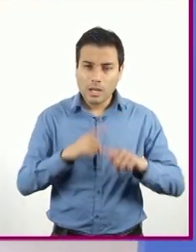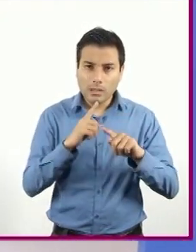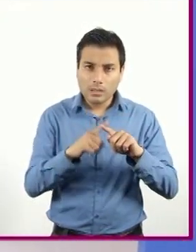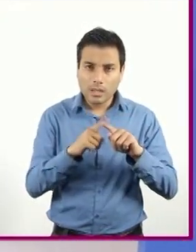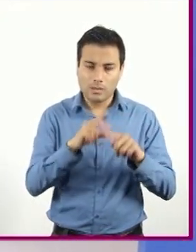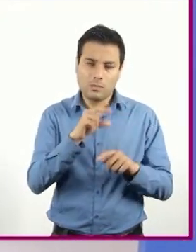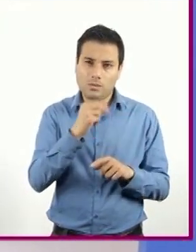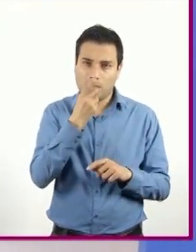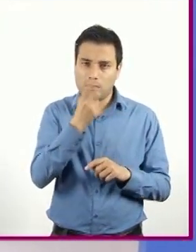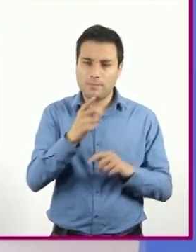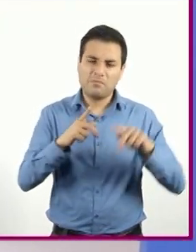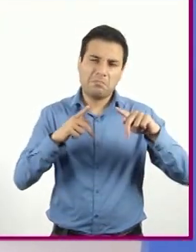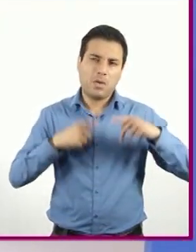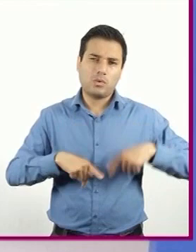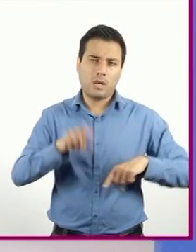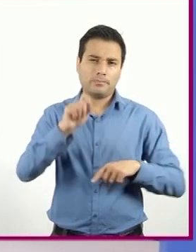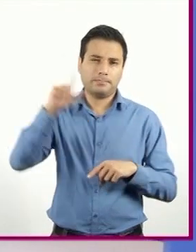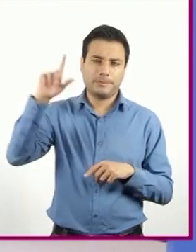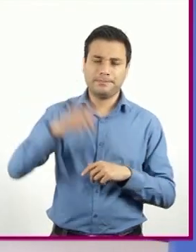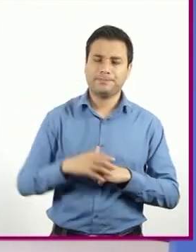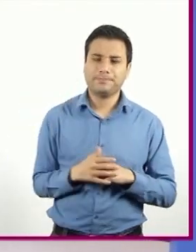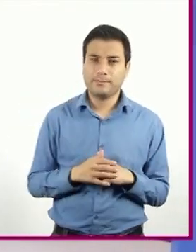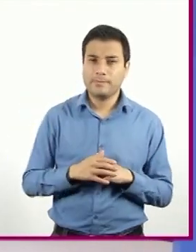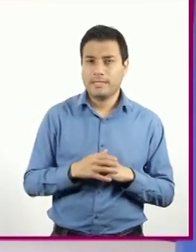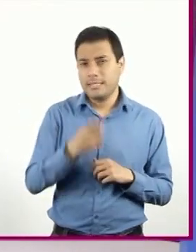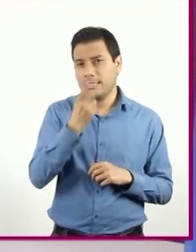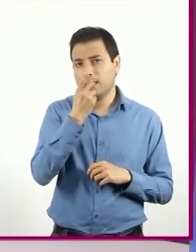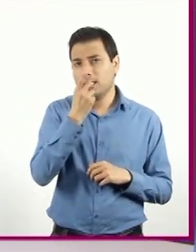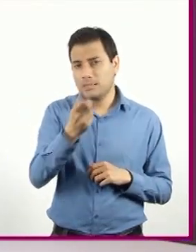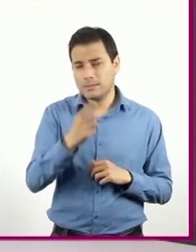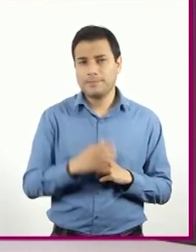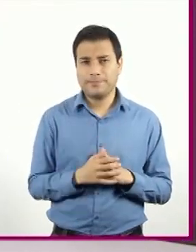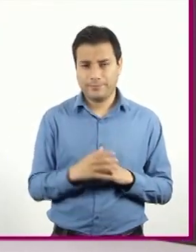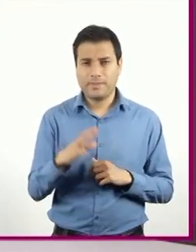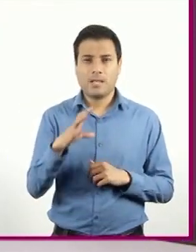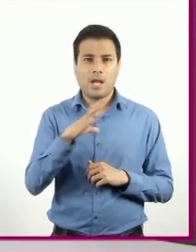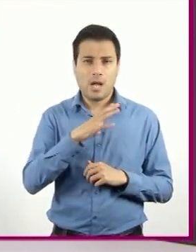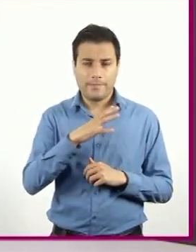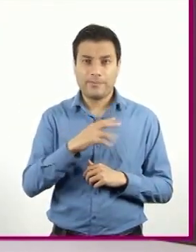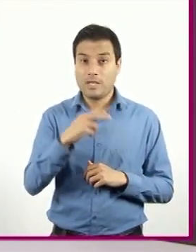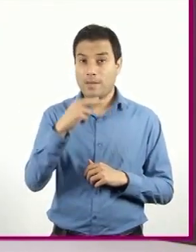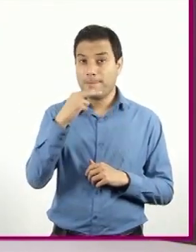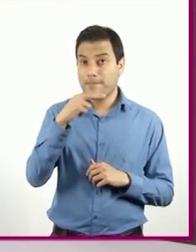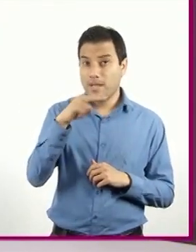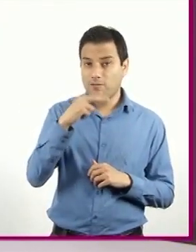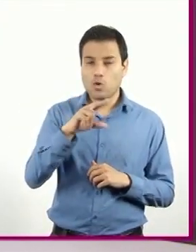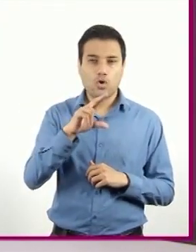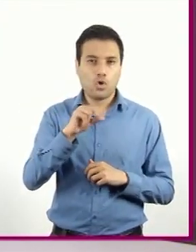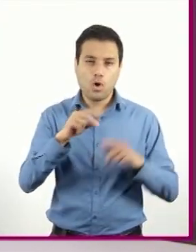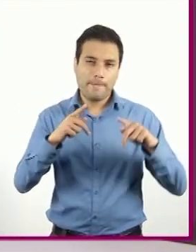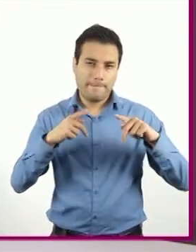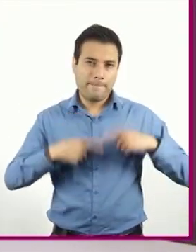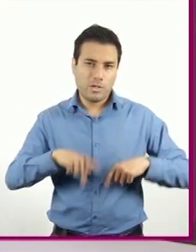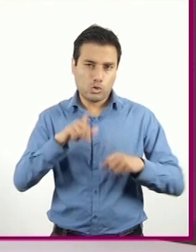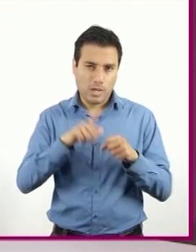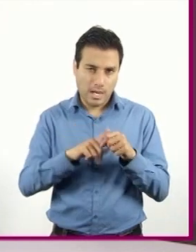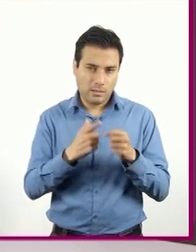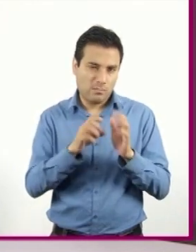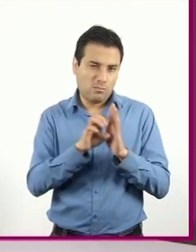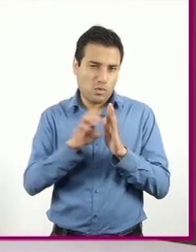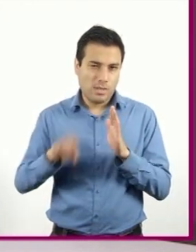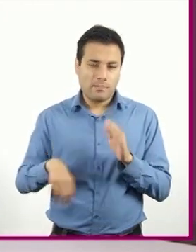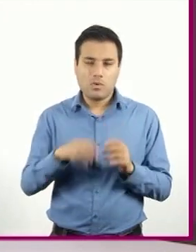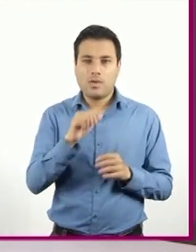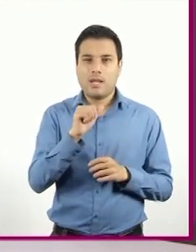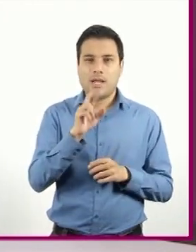que los especialistas de la lengua distinguen entre una forma no personal, como el infinitivo, y el